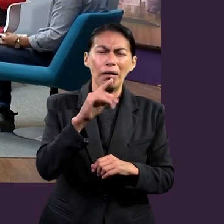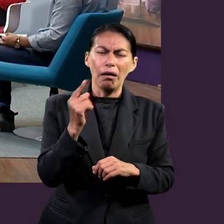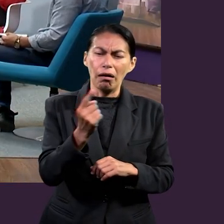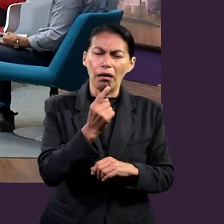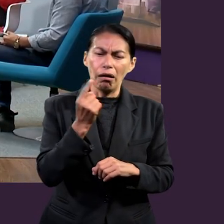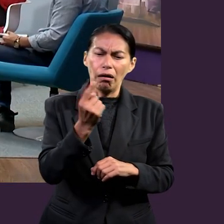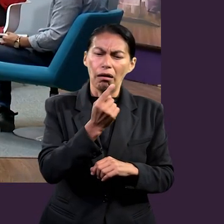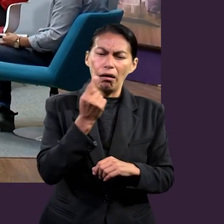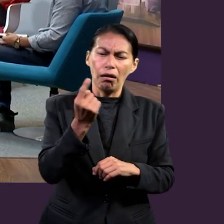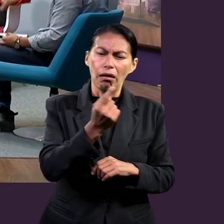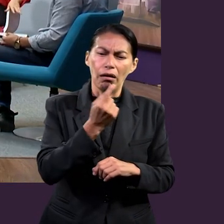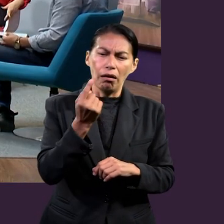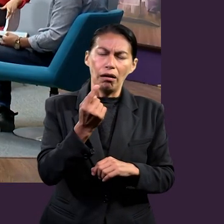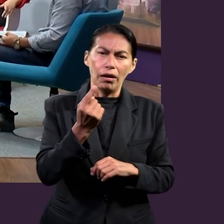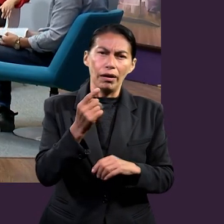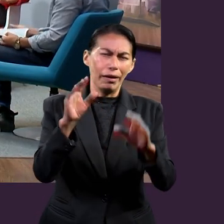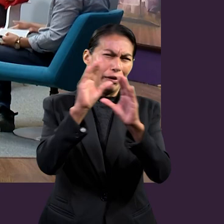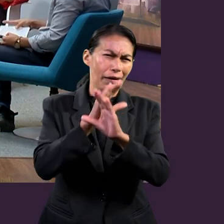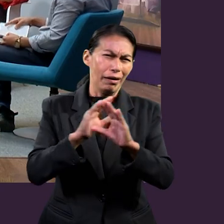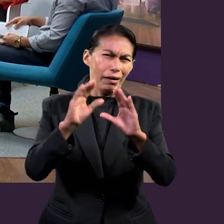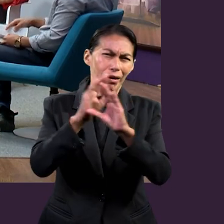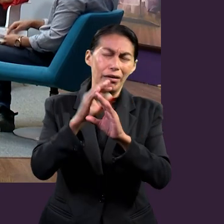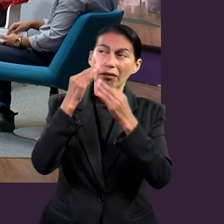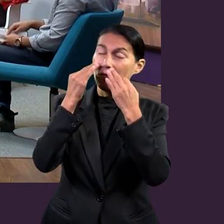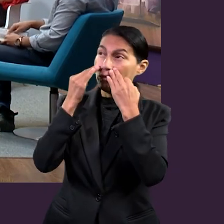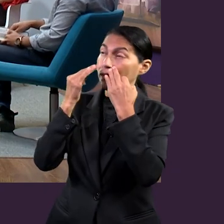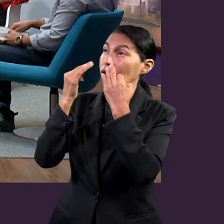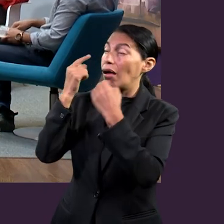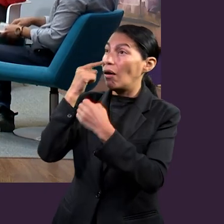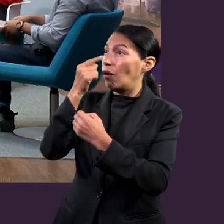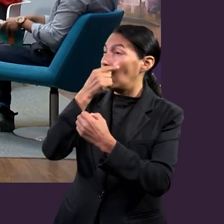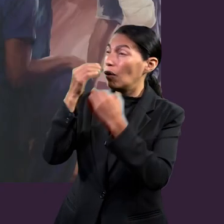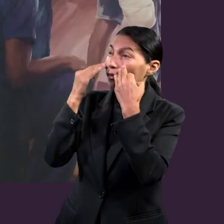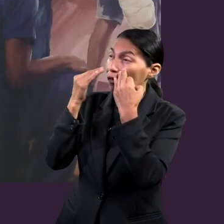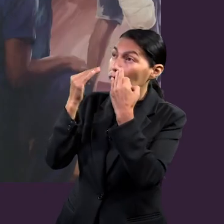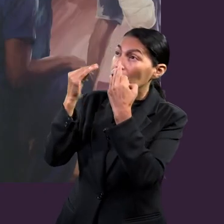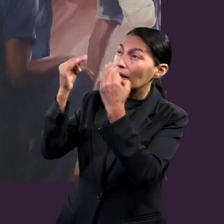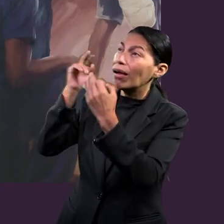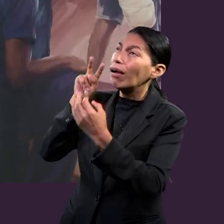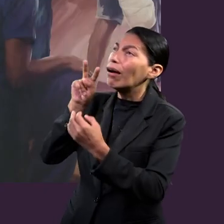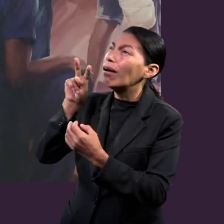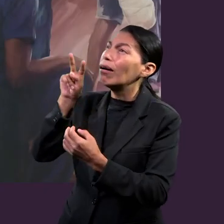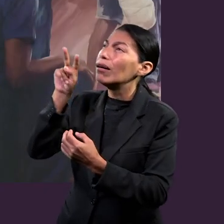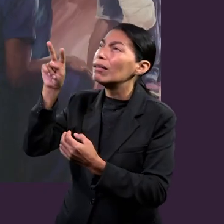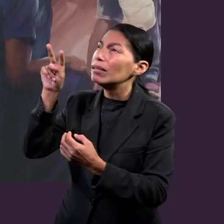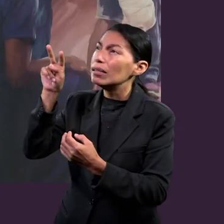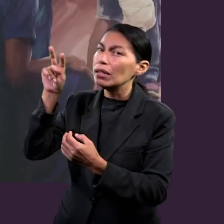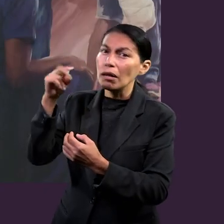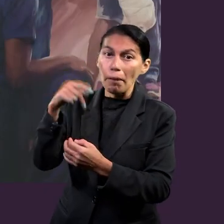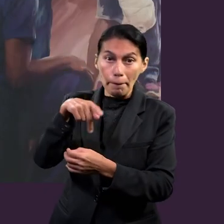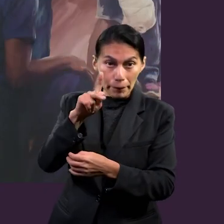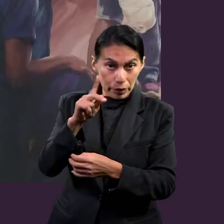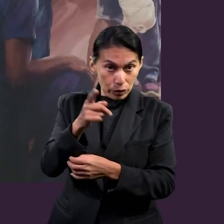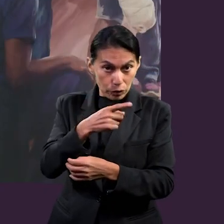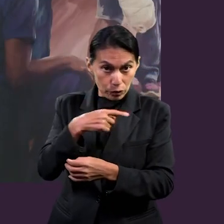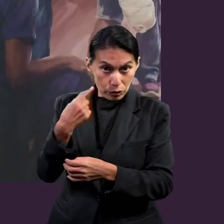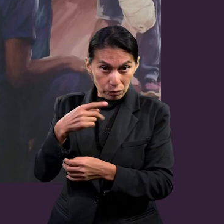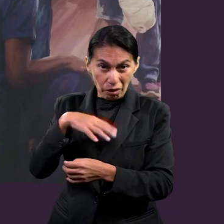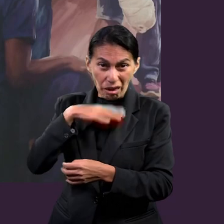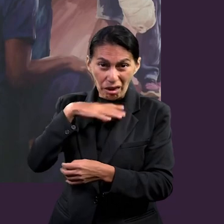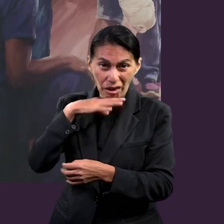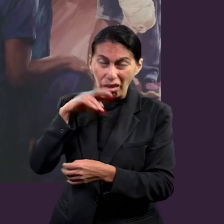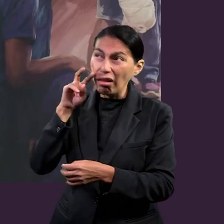Entonces nosotros tenemos este corito que dice, fija tus ojos en Cristo. Si no vemos a Jesús,